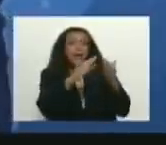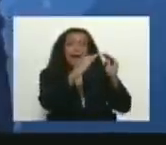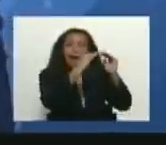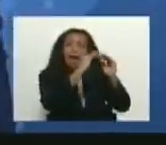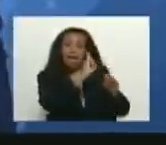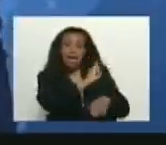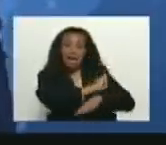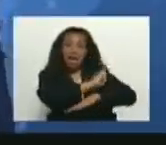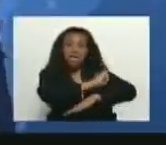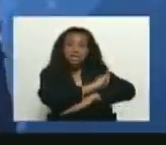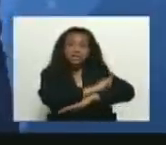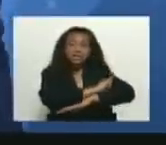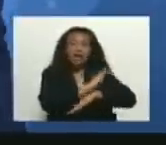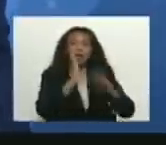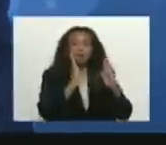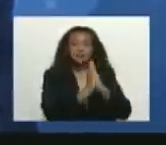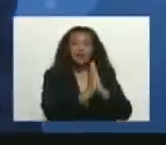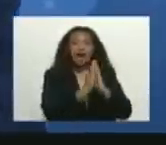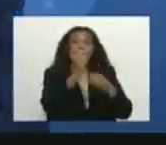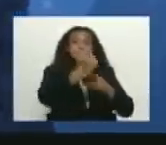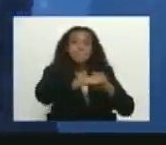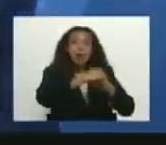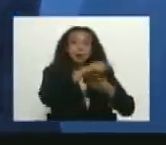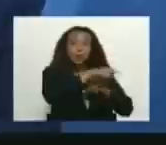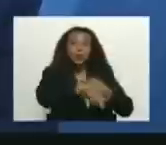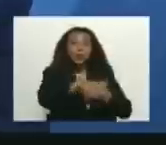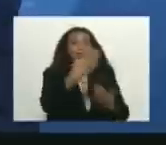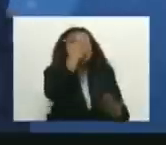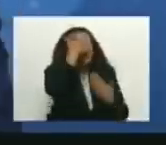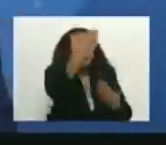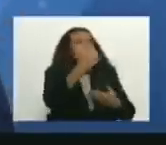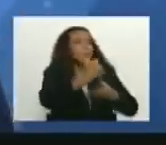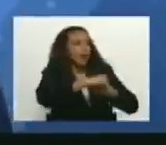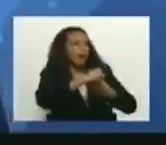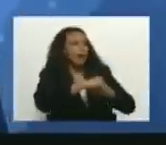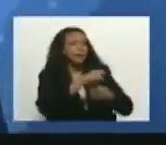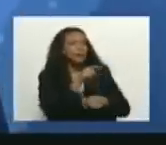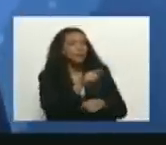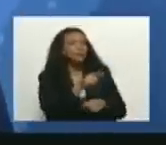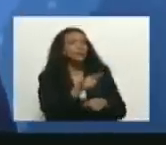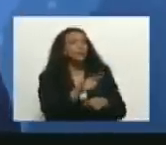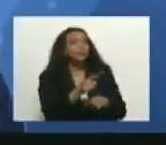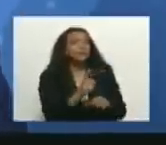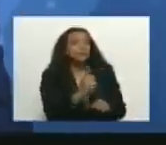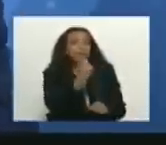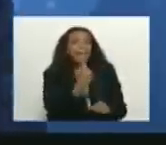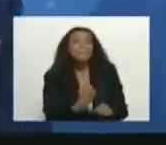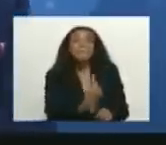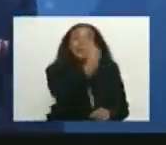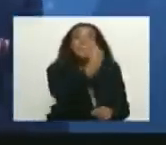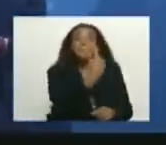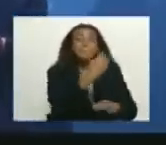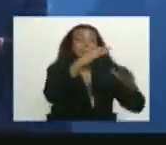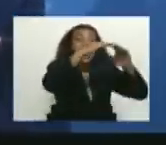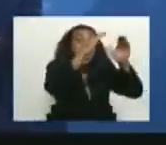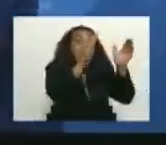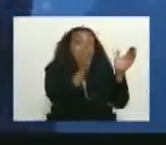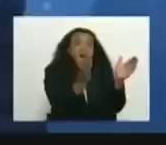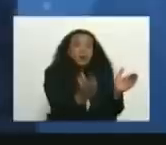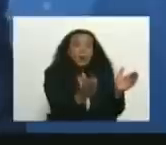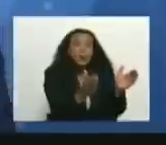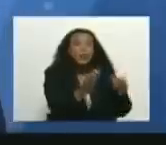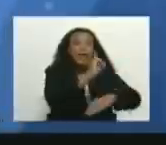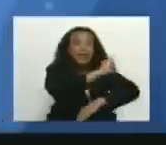iglesia San Cristo de Aranza, en Maracaibo, un saludo al pueblo mexicano, Maracaibo, es la primera capilla